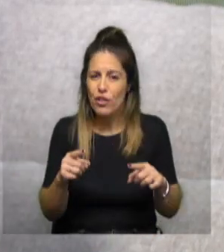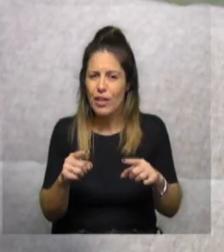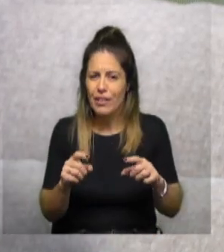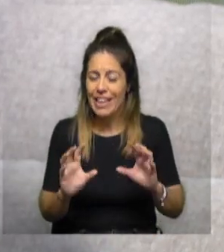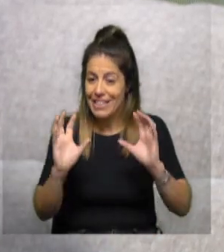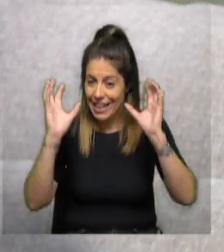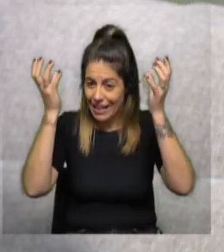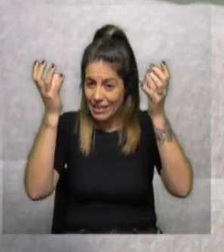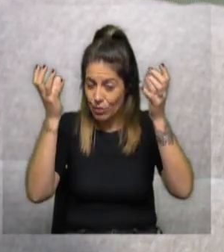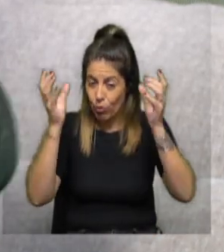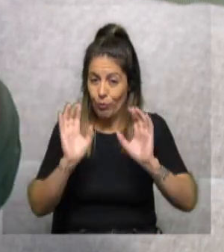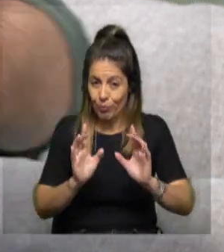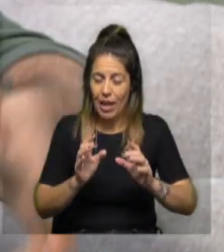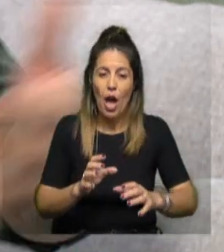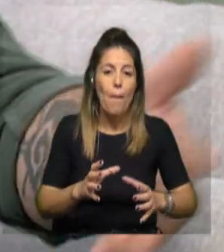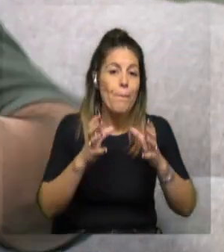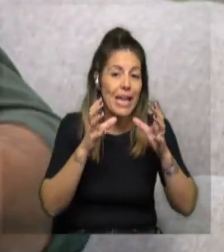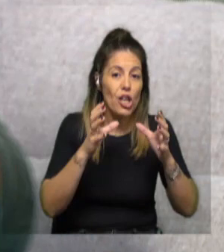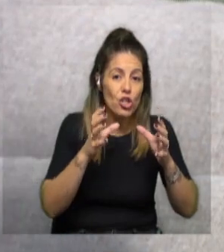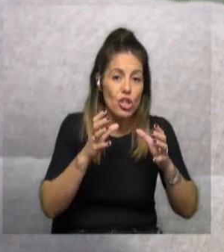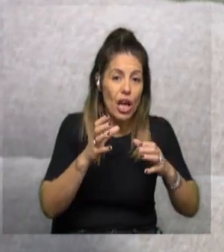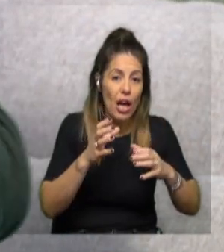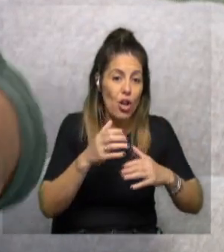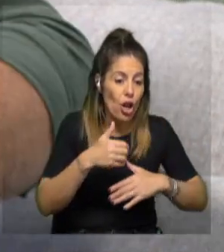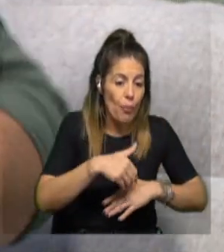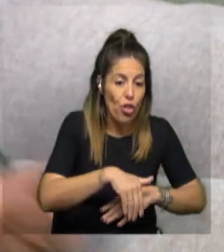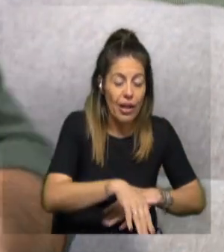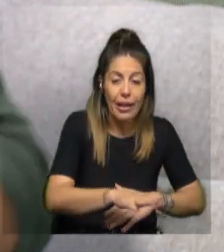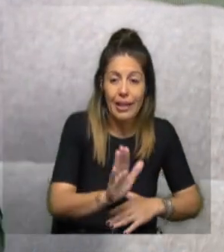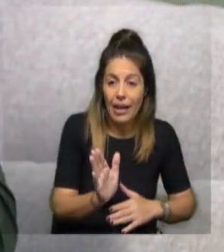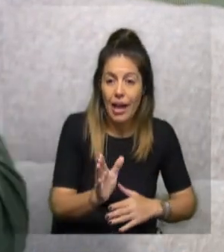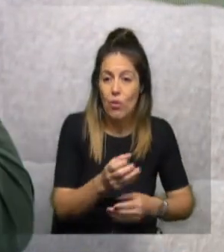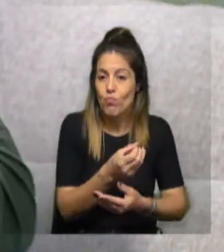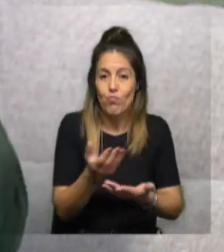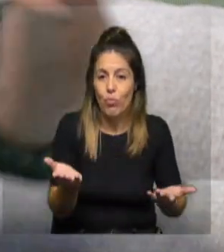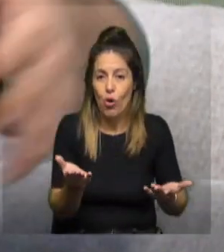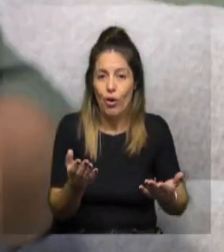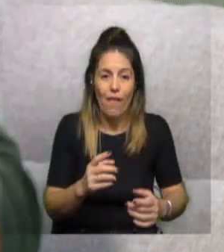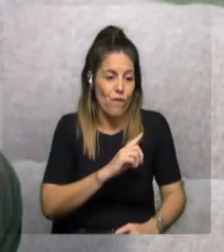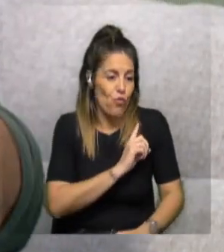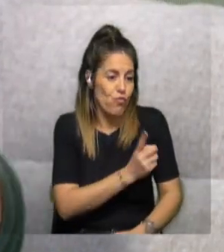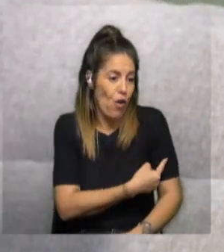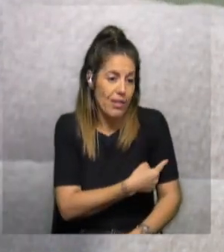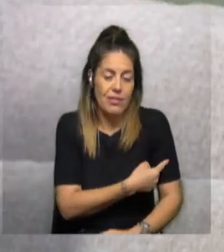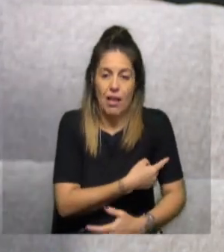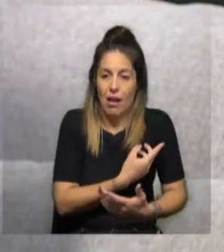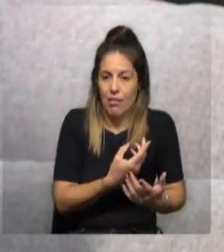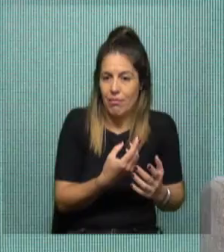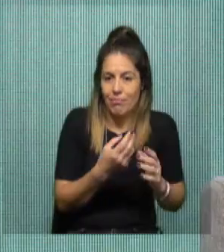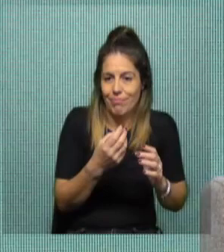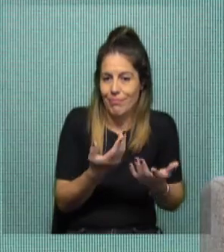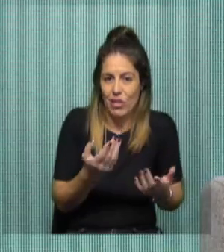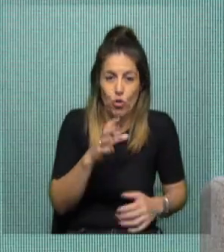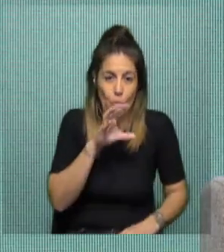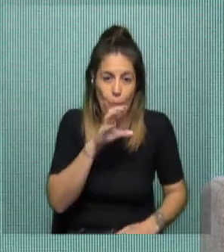es lo que tú le puedes generar, ¿no?, a un objeto blanco producto de él. Tu fuerza, tu daño, eso es un perro